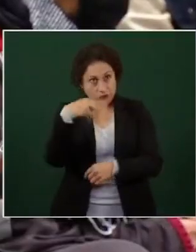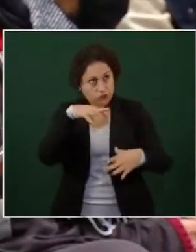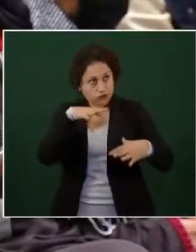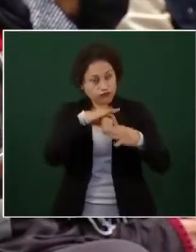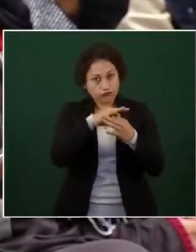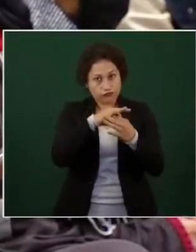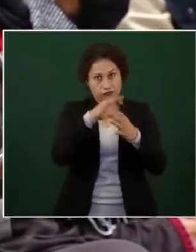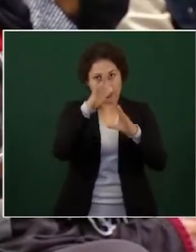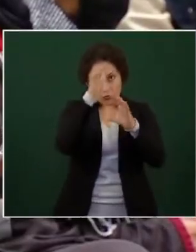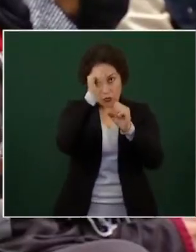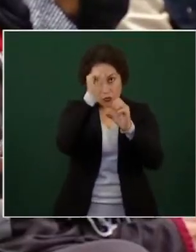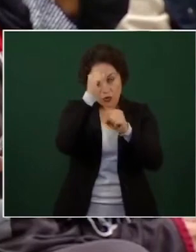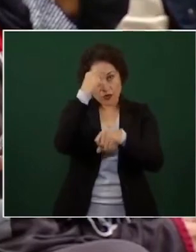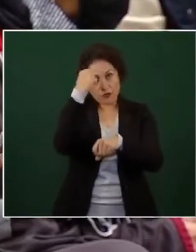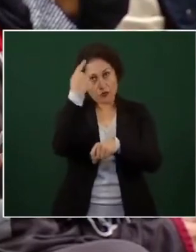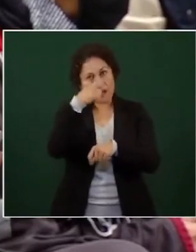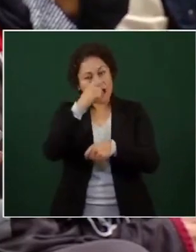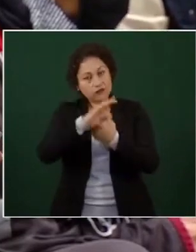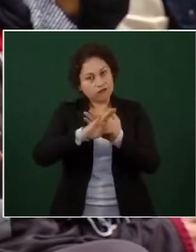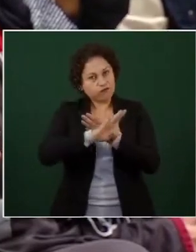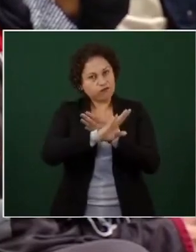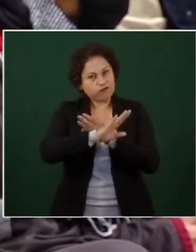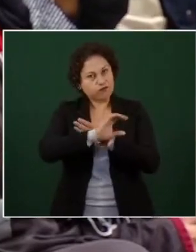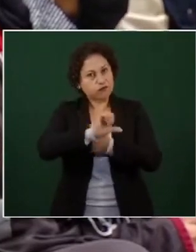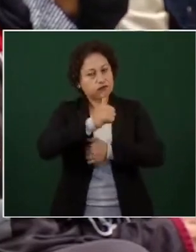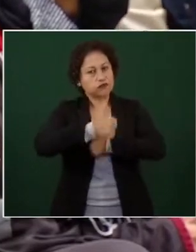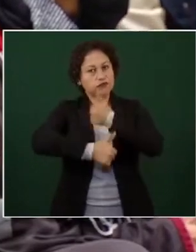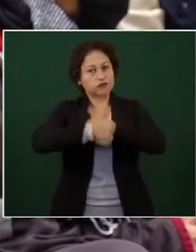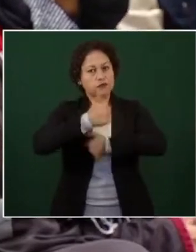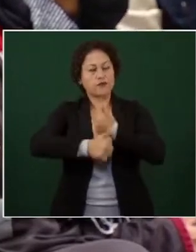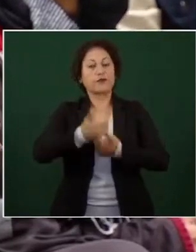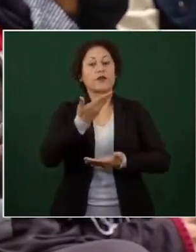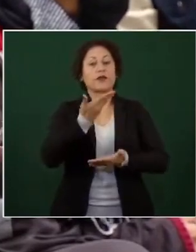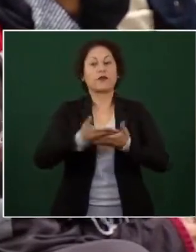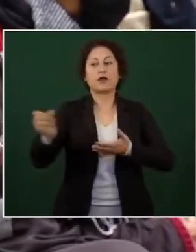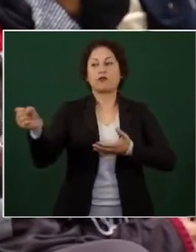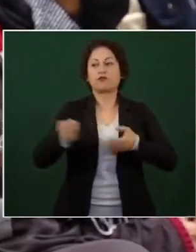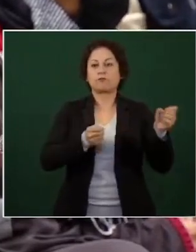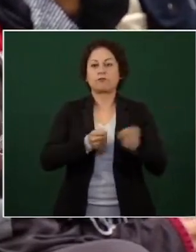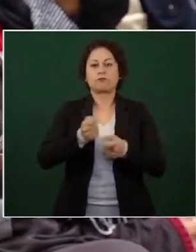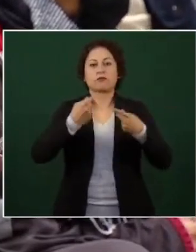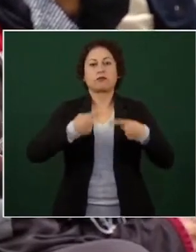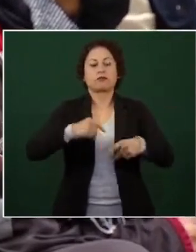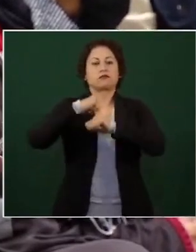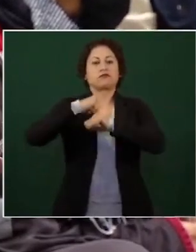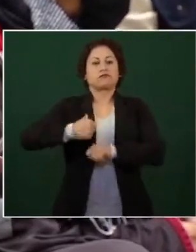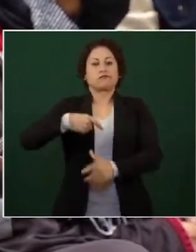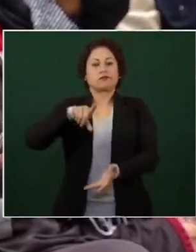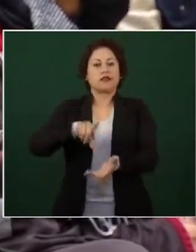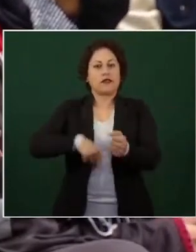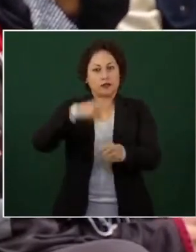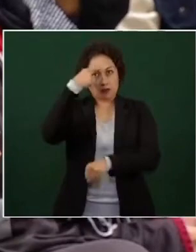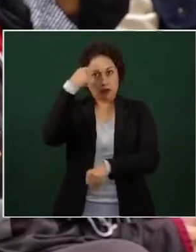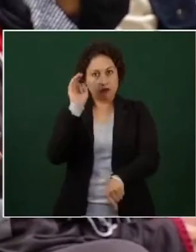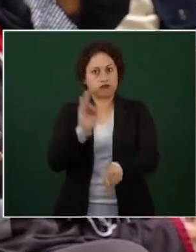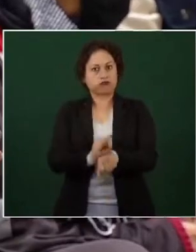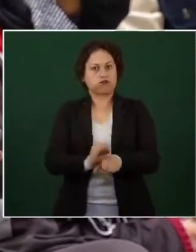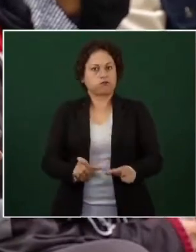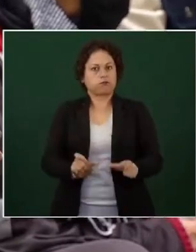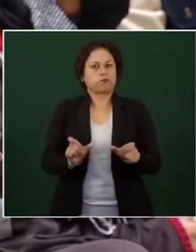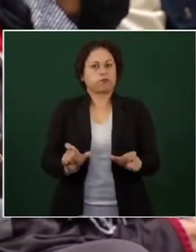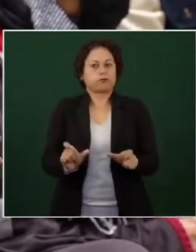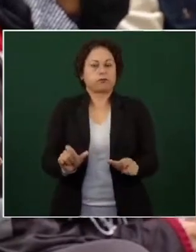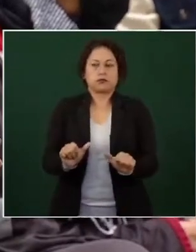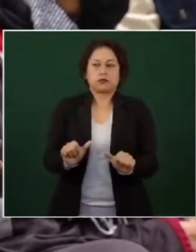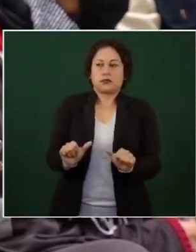combatir a grupos rivales, además de colocar funcionarios en puestos claves para brindar protección e impunidad a la